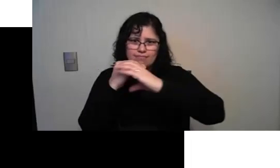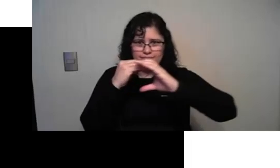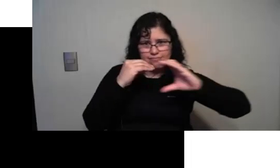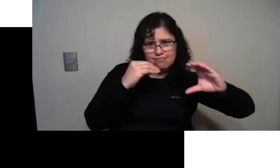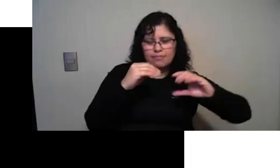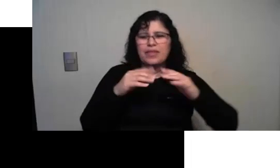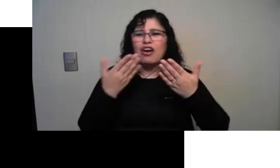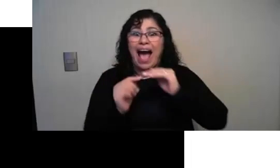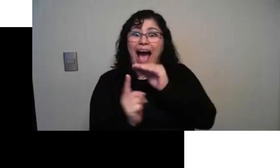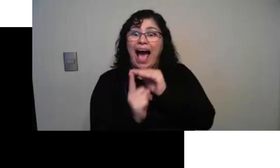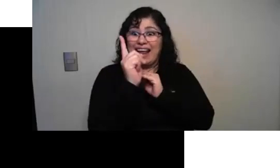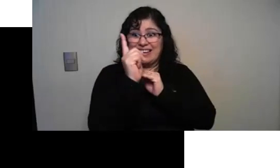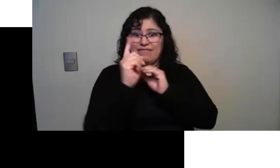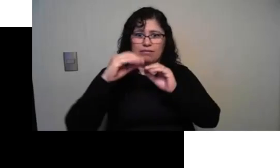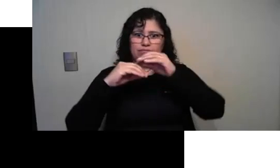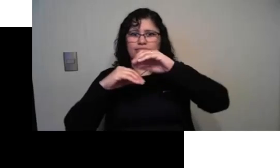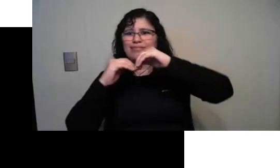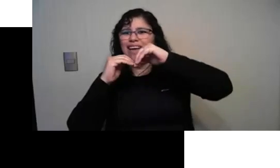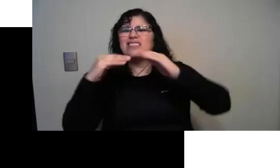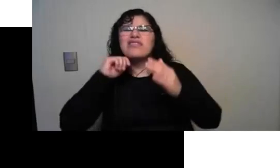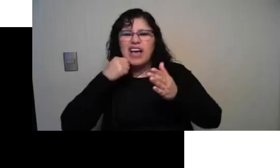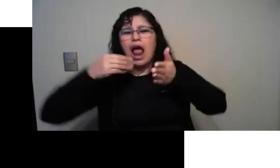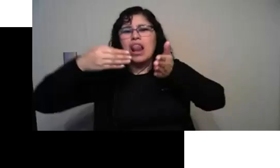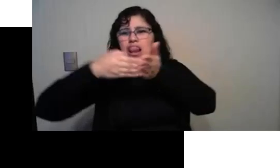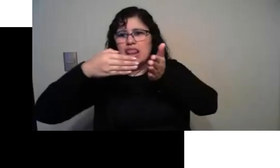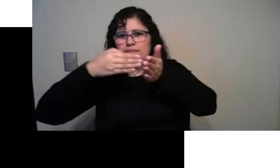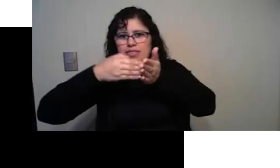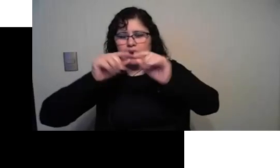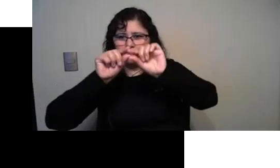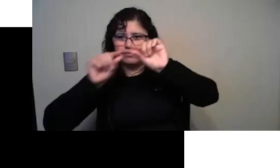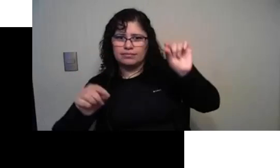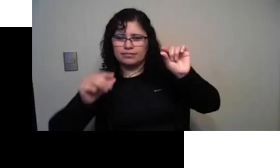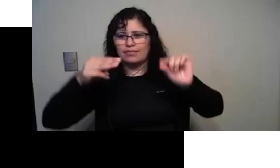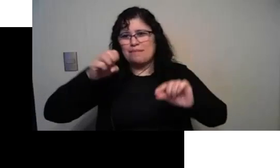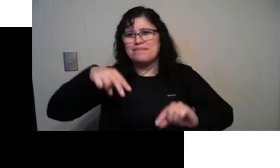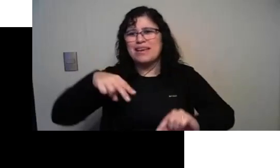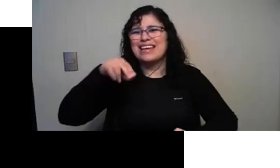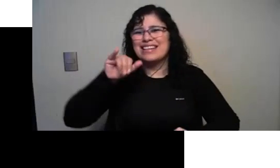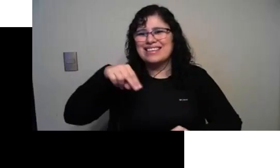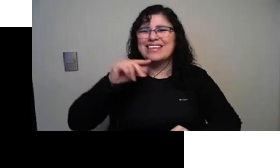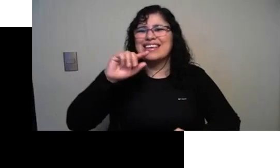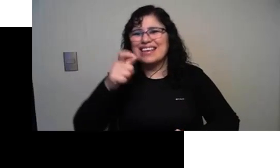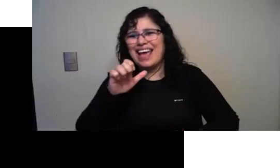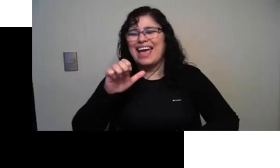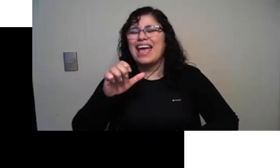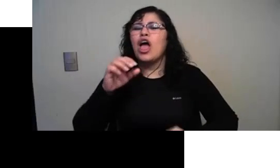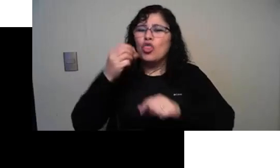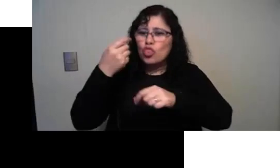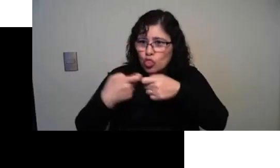arriba de esto, que es un límite que hace la meninge, ¿cierto? Serían